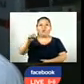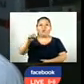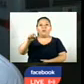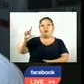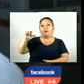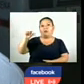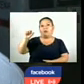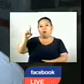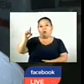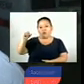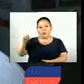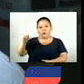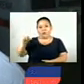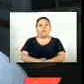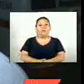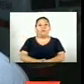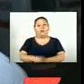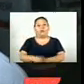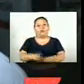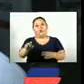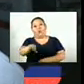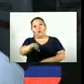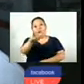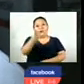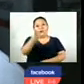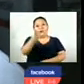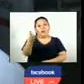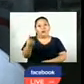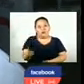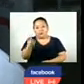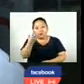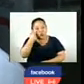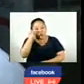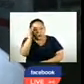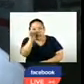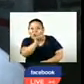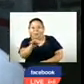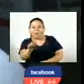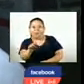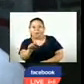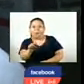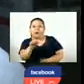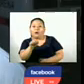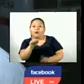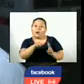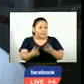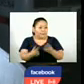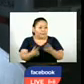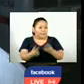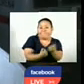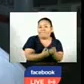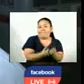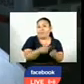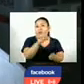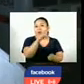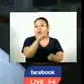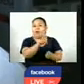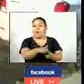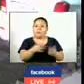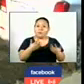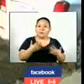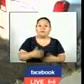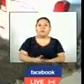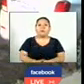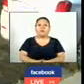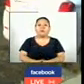Ortega. Tenemos otra persona que no se identificó la cual se le brindó asistencia quedando ahí acá en el